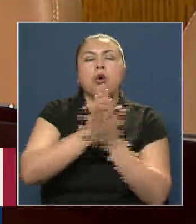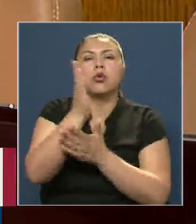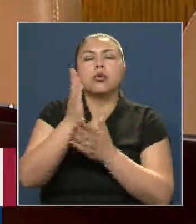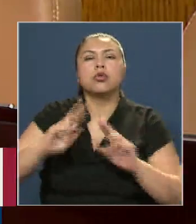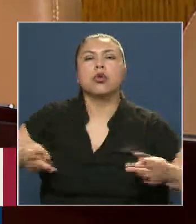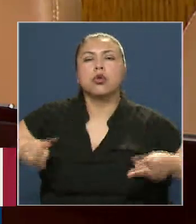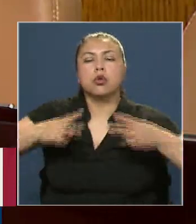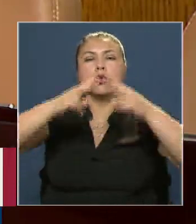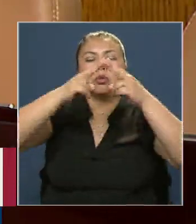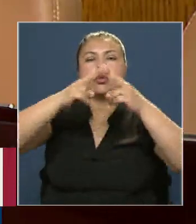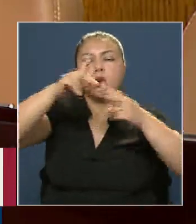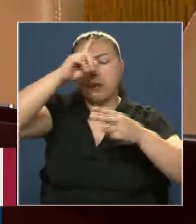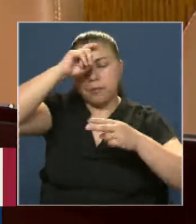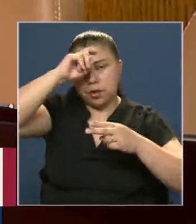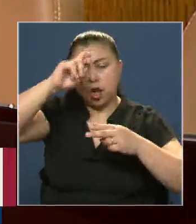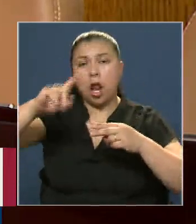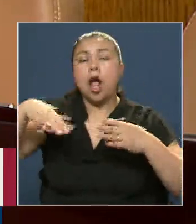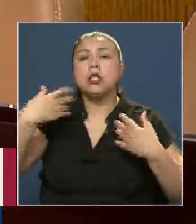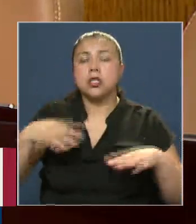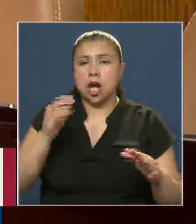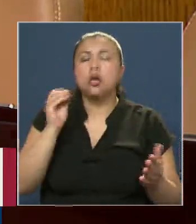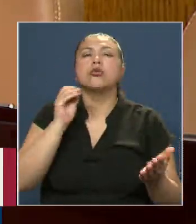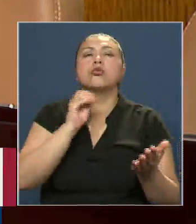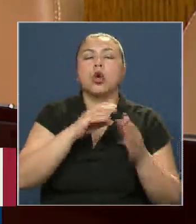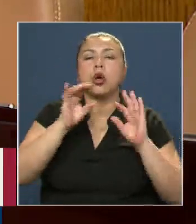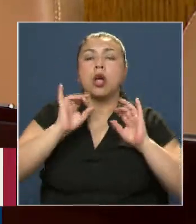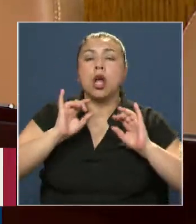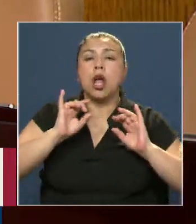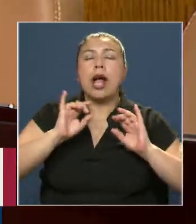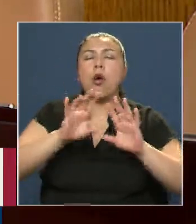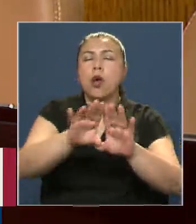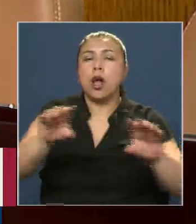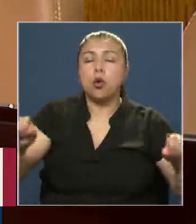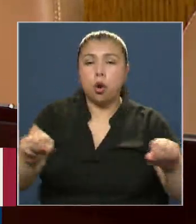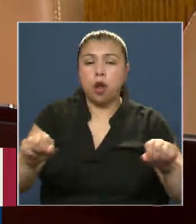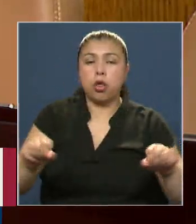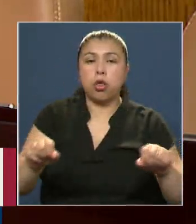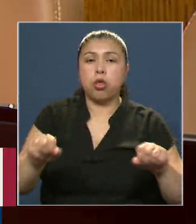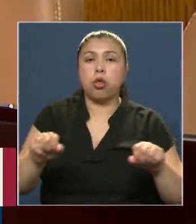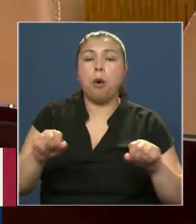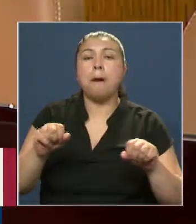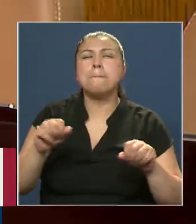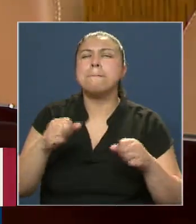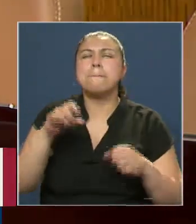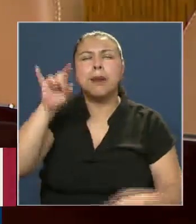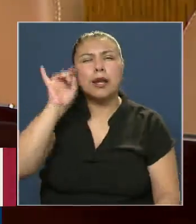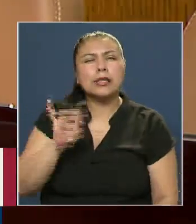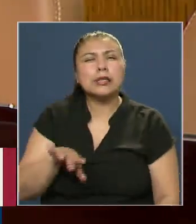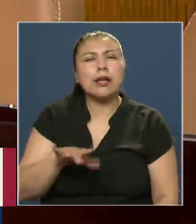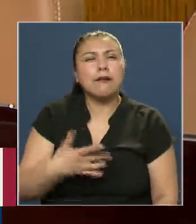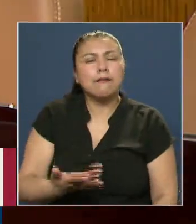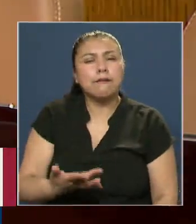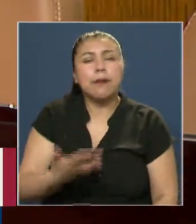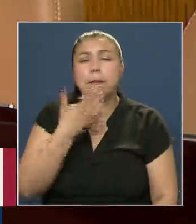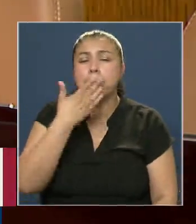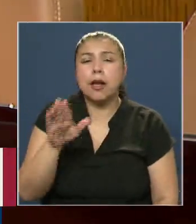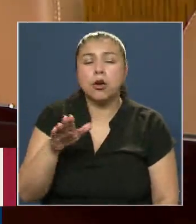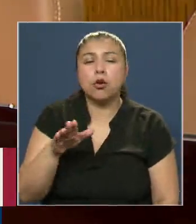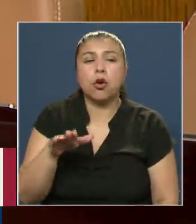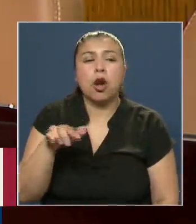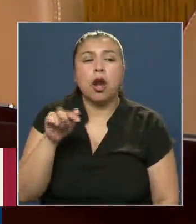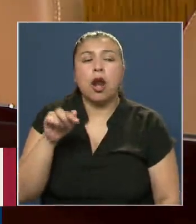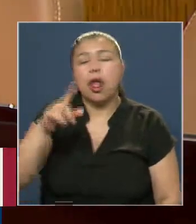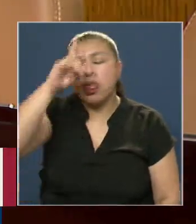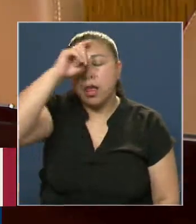norte. Se estableció, señor presidente, un convenio para poder establecer las mejoras